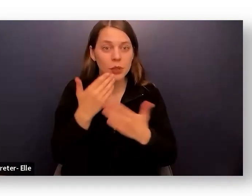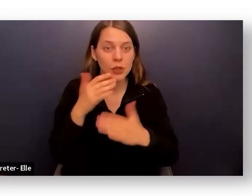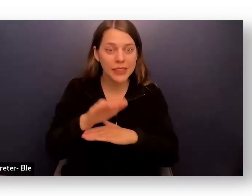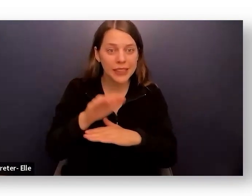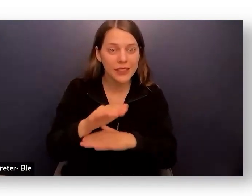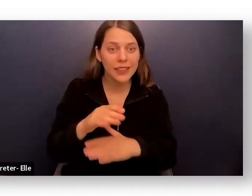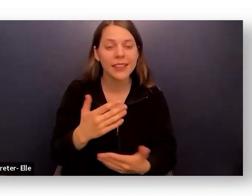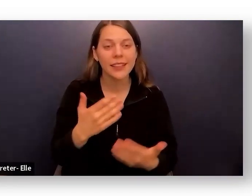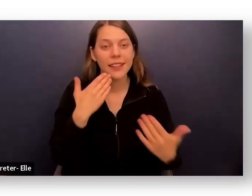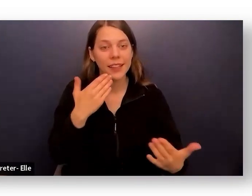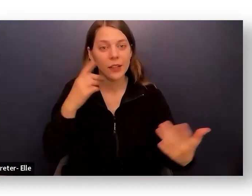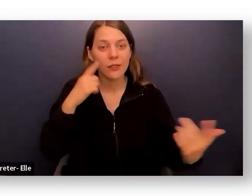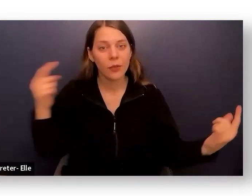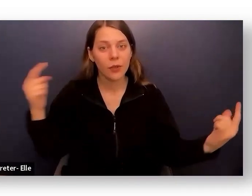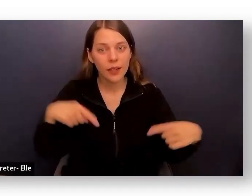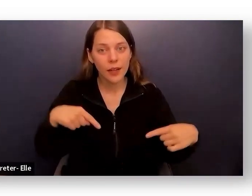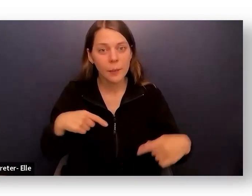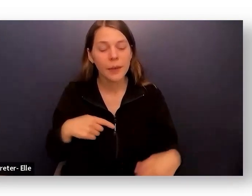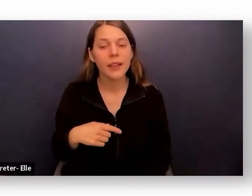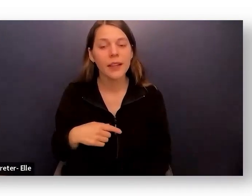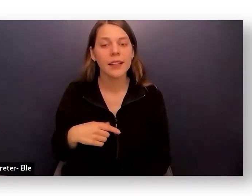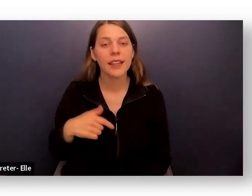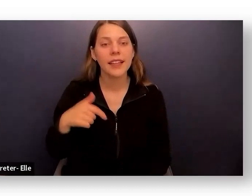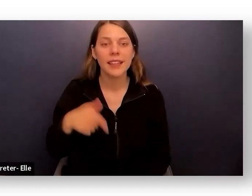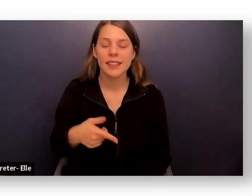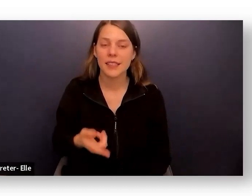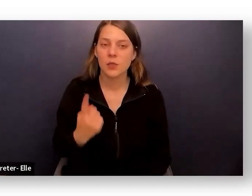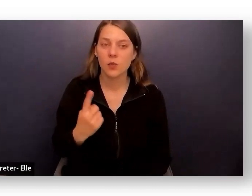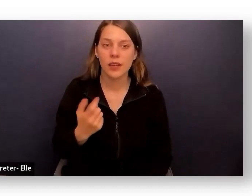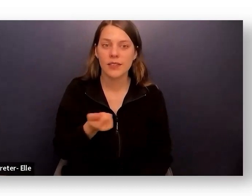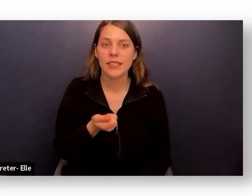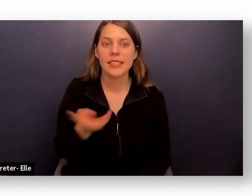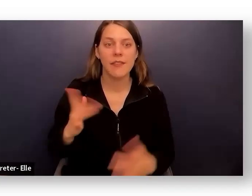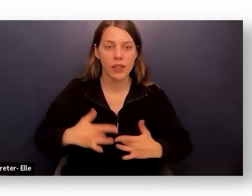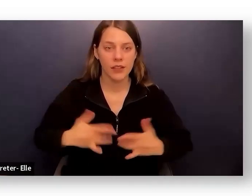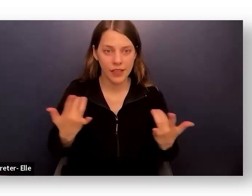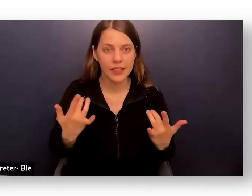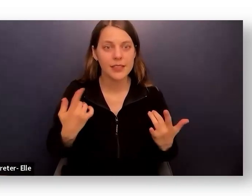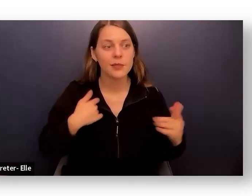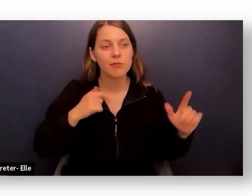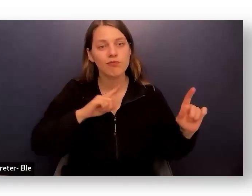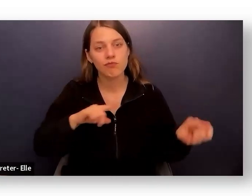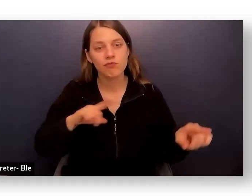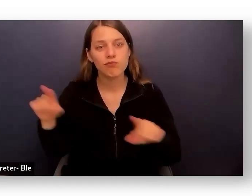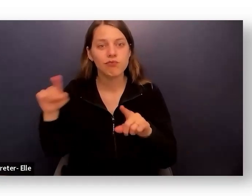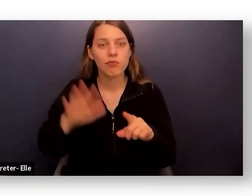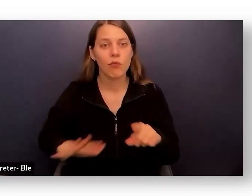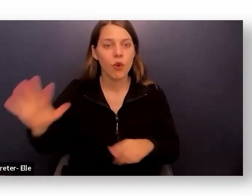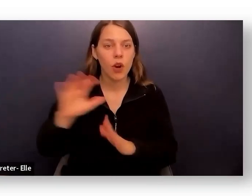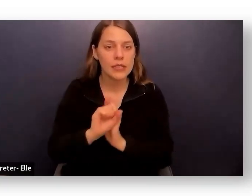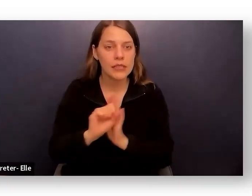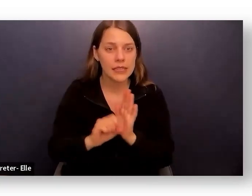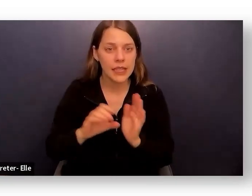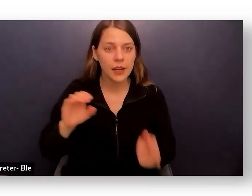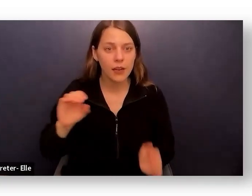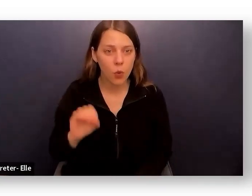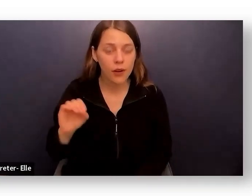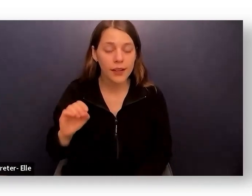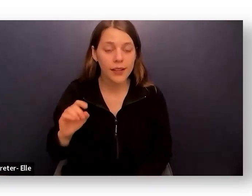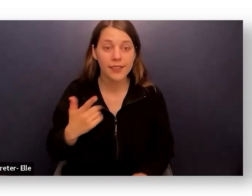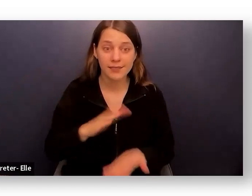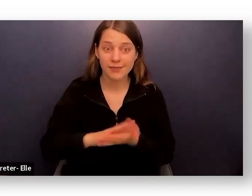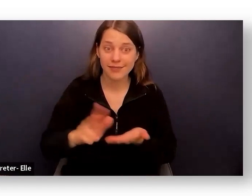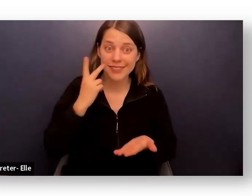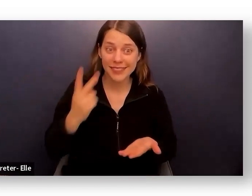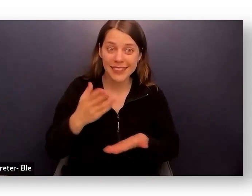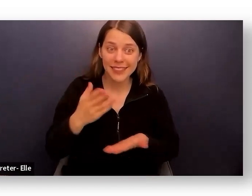Primeramente, quiero decir buenas noches y gracias por venir. Este es uno de varios eventos que vamos a tener en todo el estado